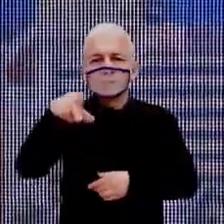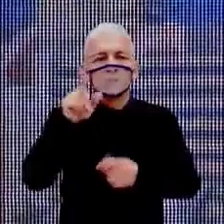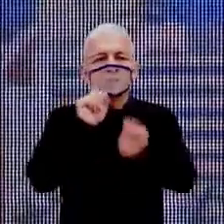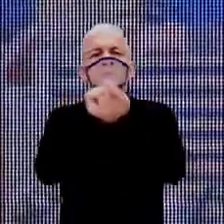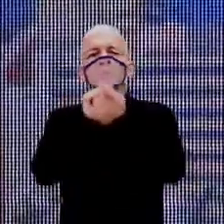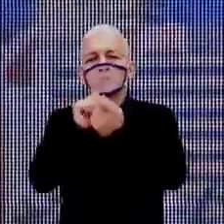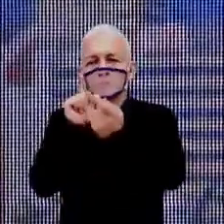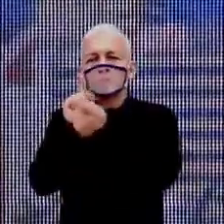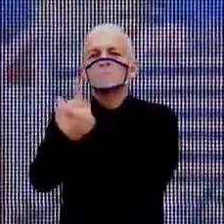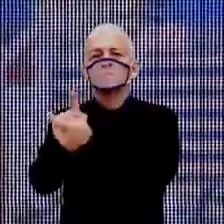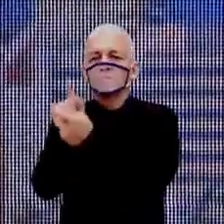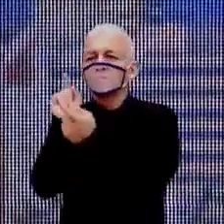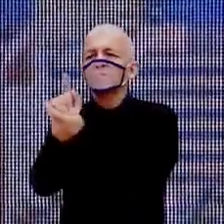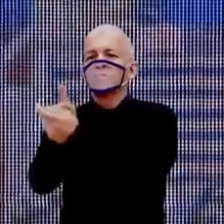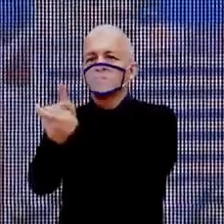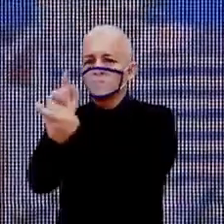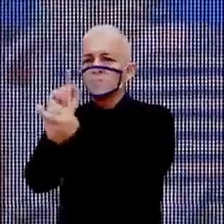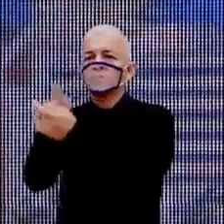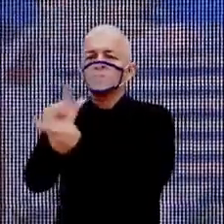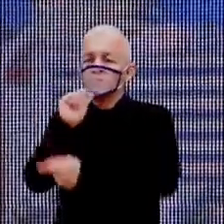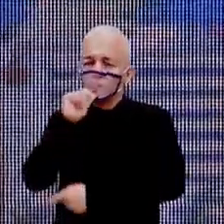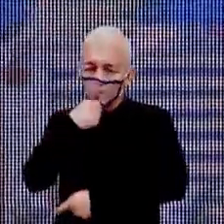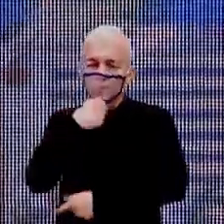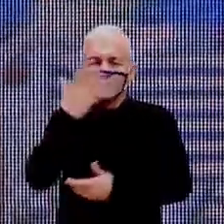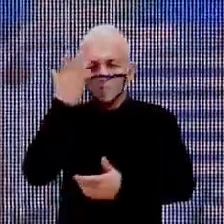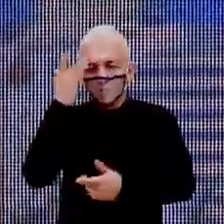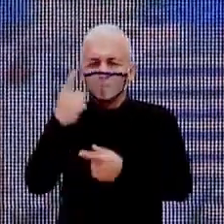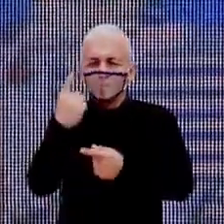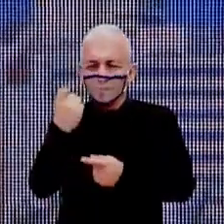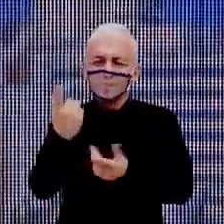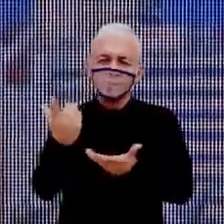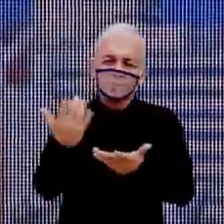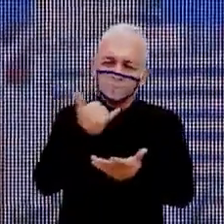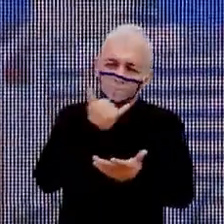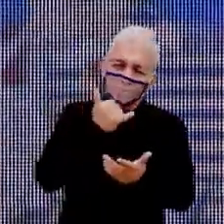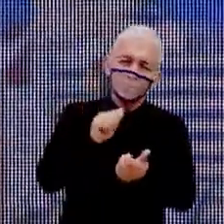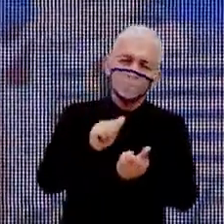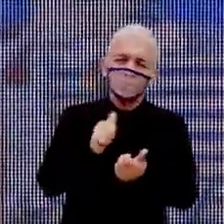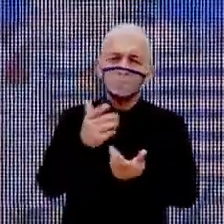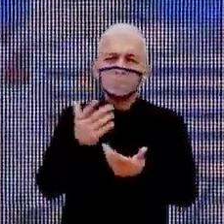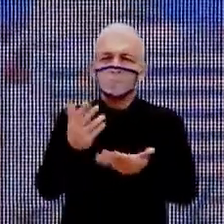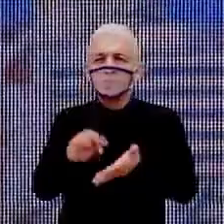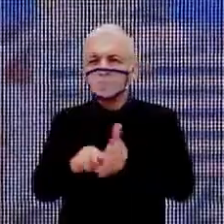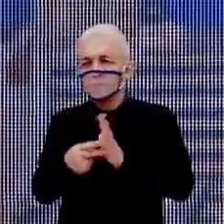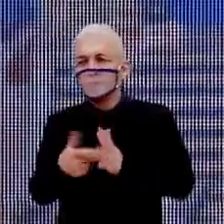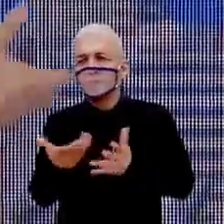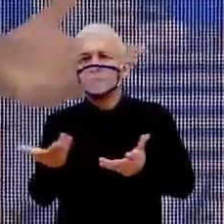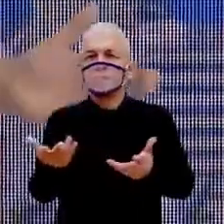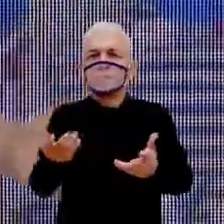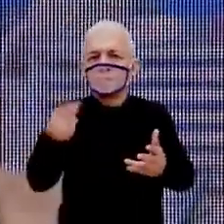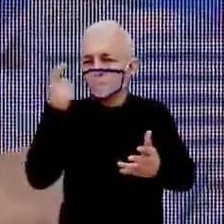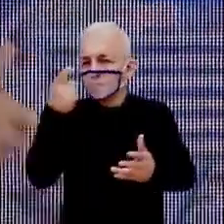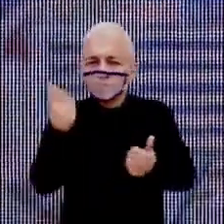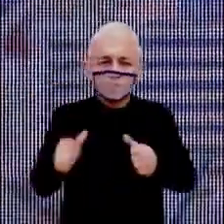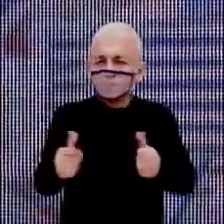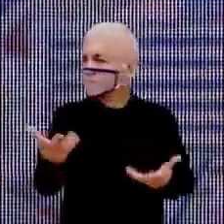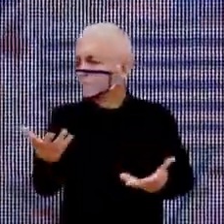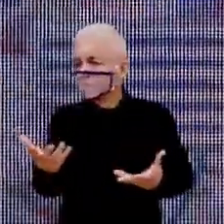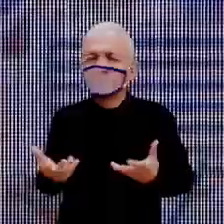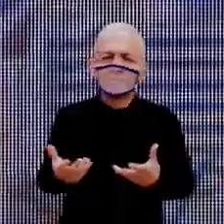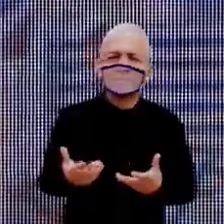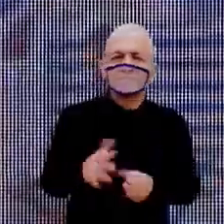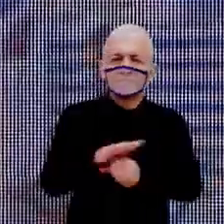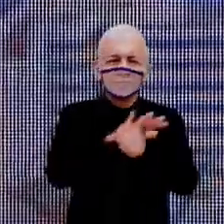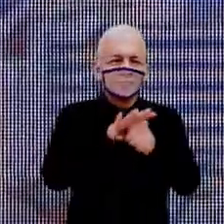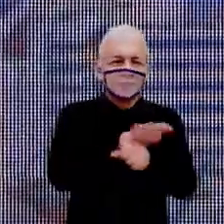ese ciudadano que sufre todos los días porque va en busca rápido de coger el bus, va en busca